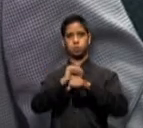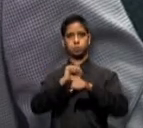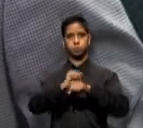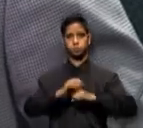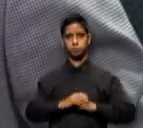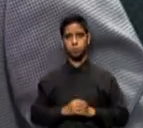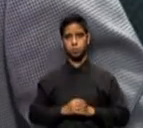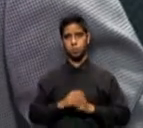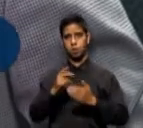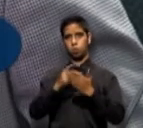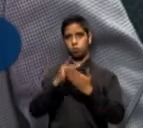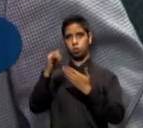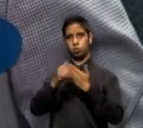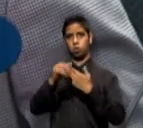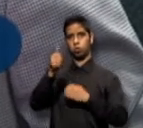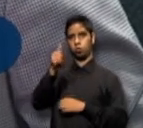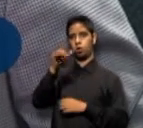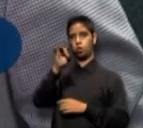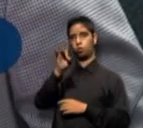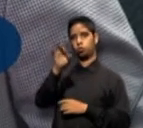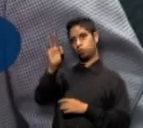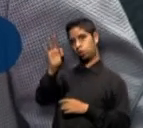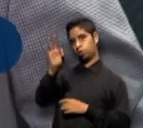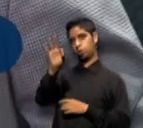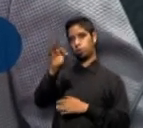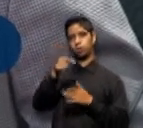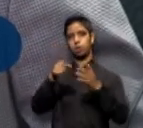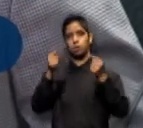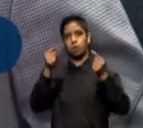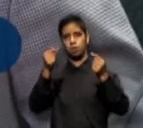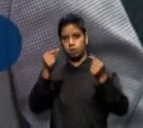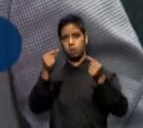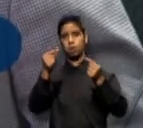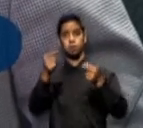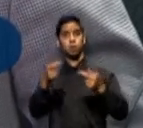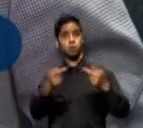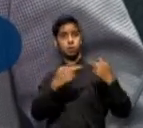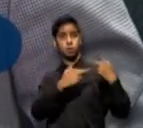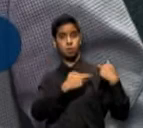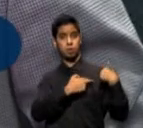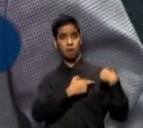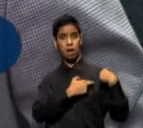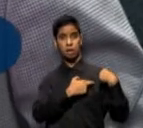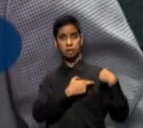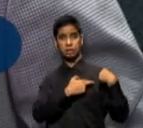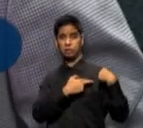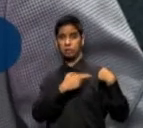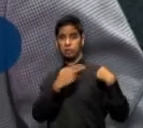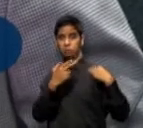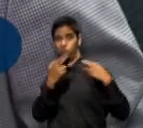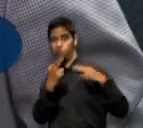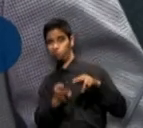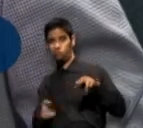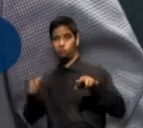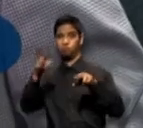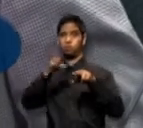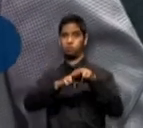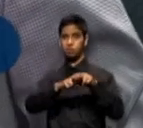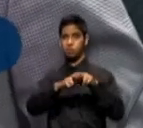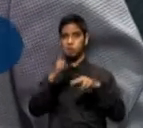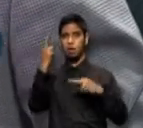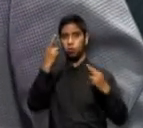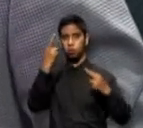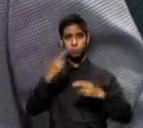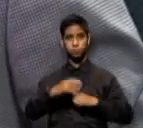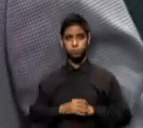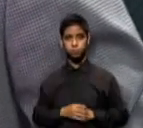proyecto 1089 aumentará la responsabilidad actuarial de la UPR, ya que ésta